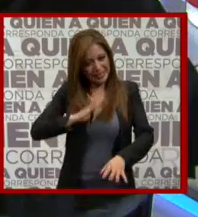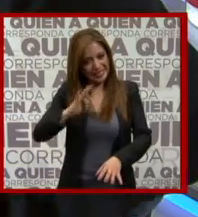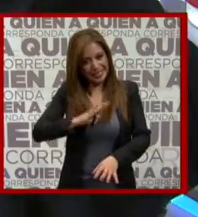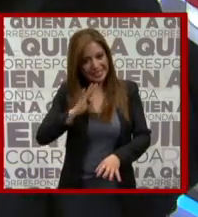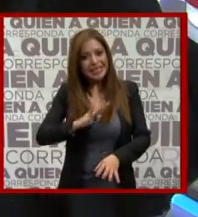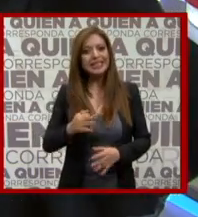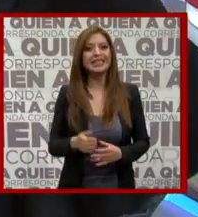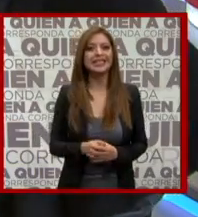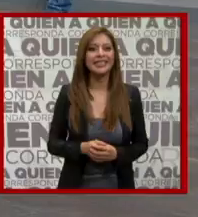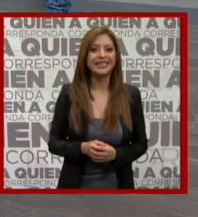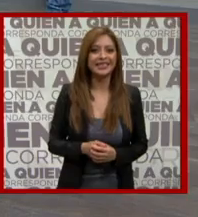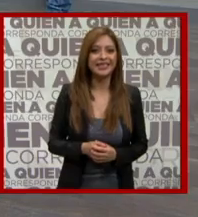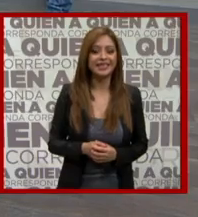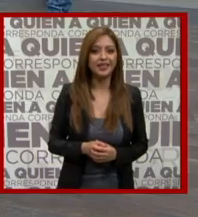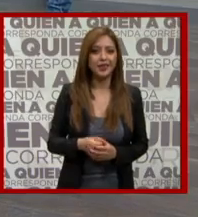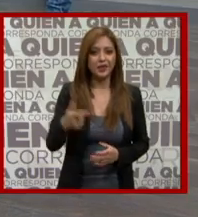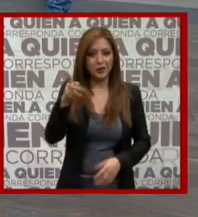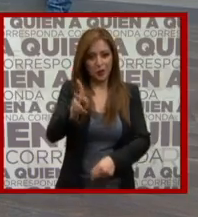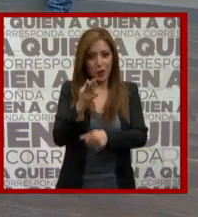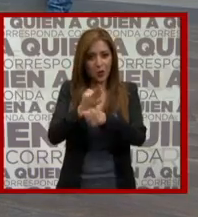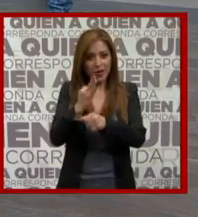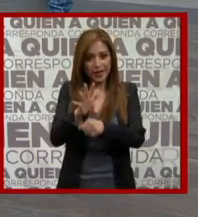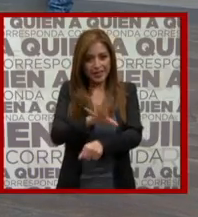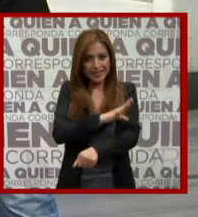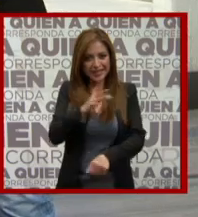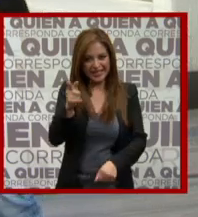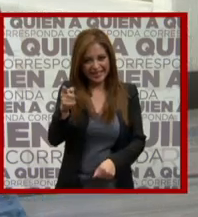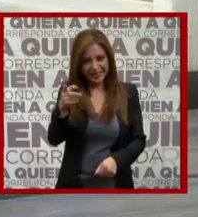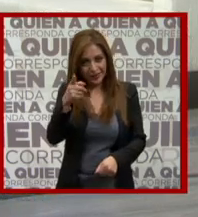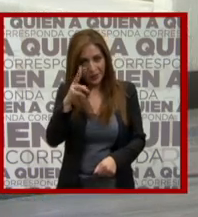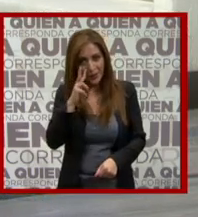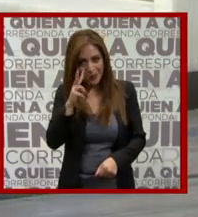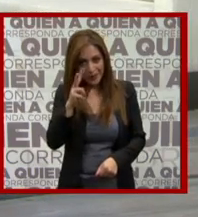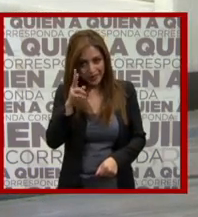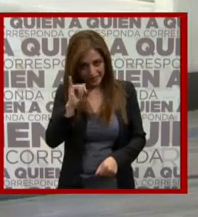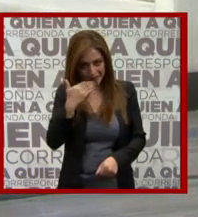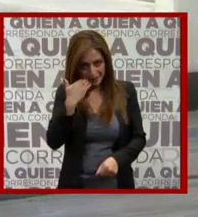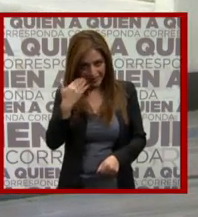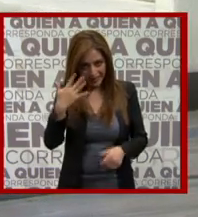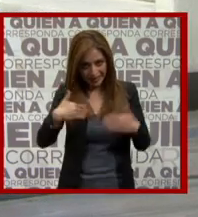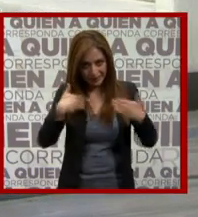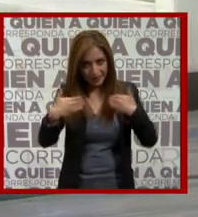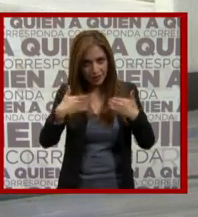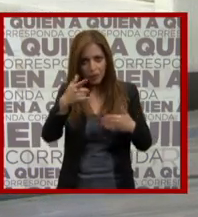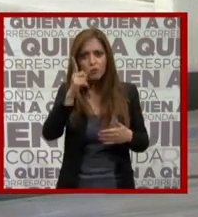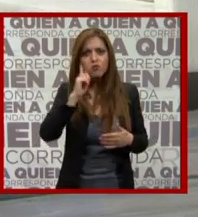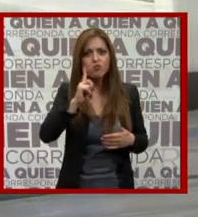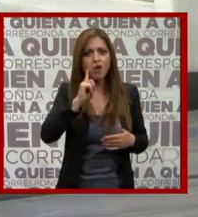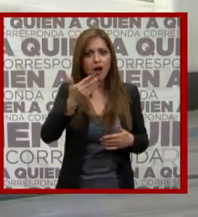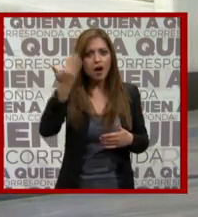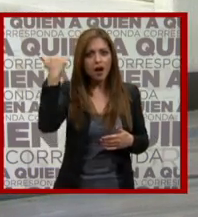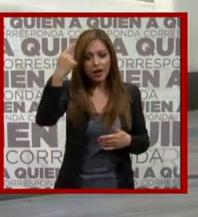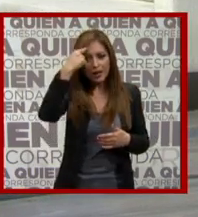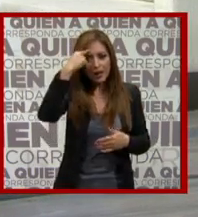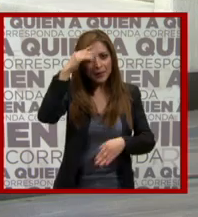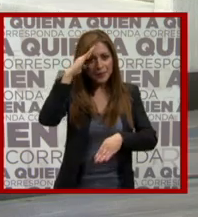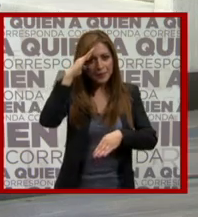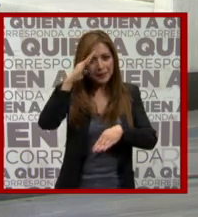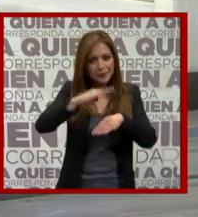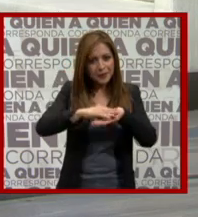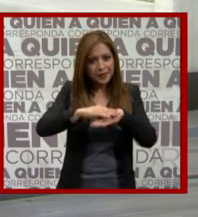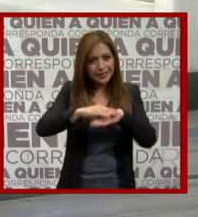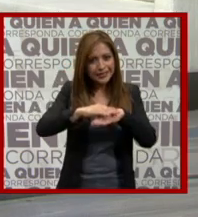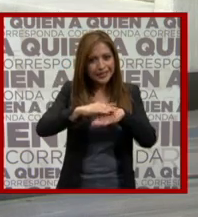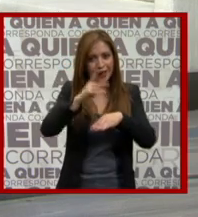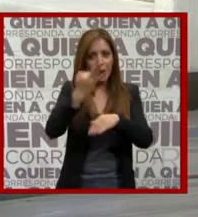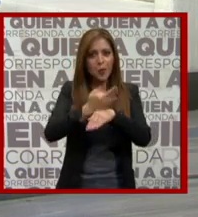compadre. Te siento eléctrico. ¿Cómo lo ves, Jorge? ¿Divertido? Esta niña la capacitaron antes. ¿Eh? No la